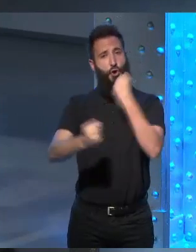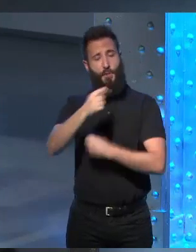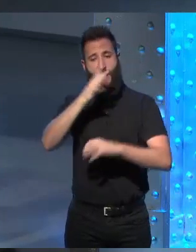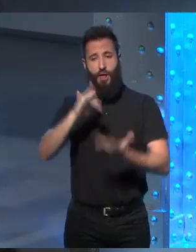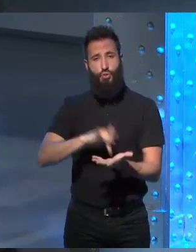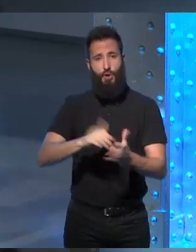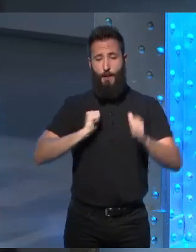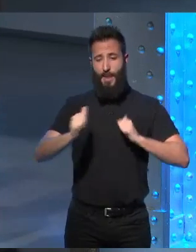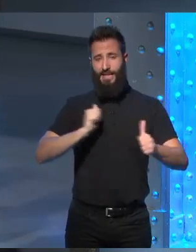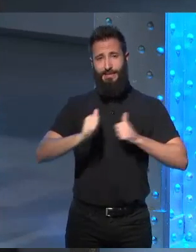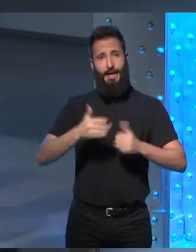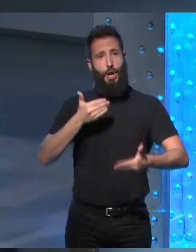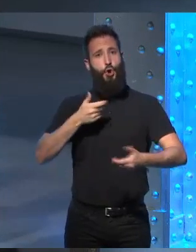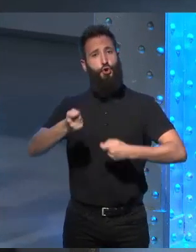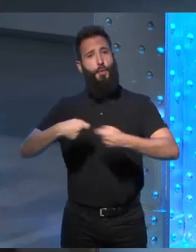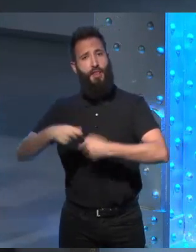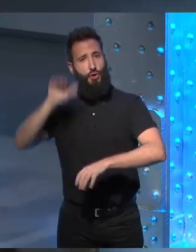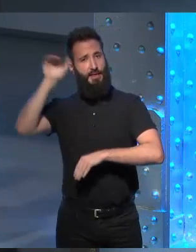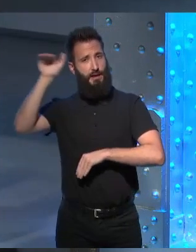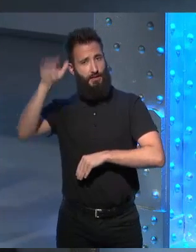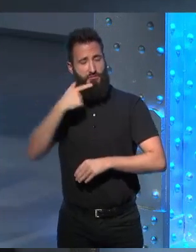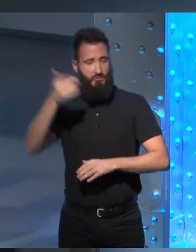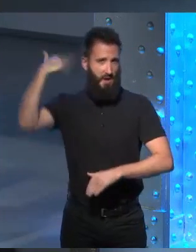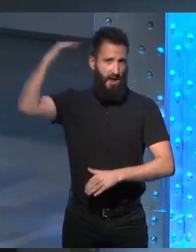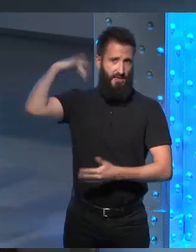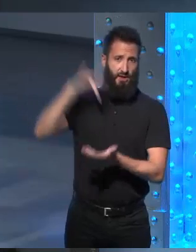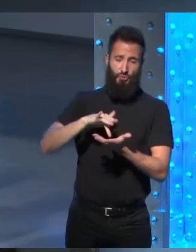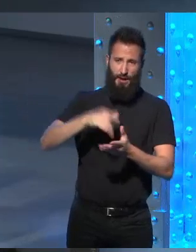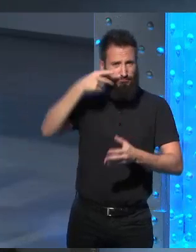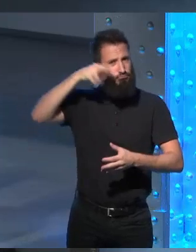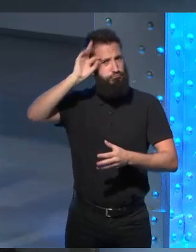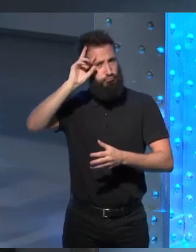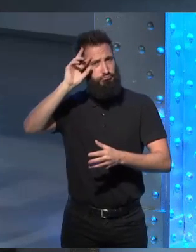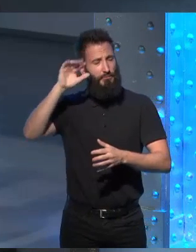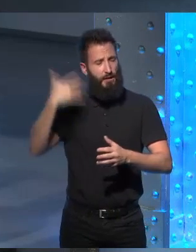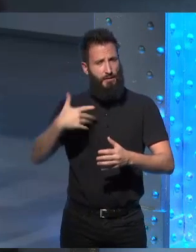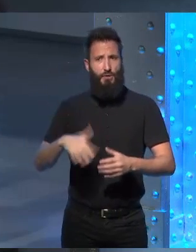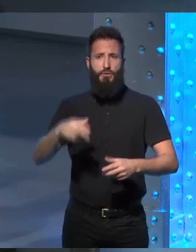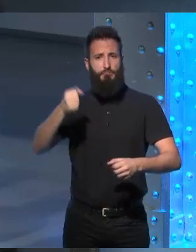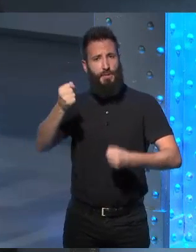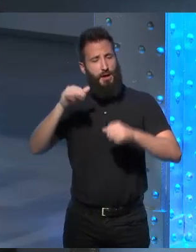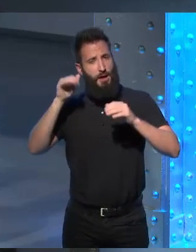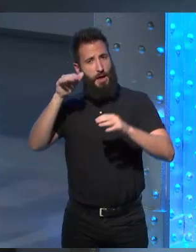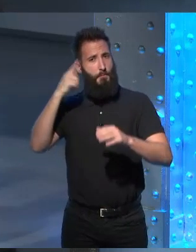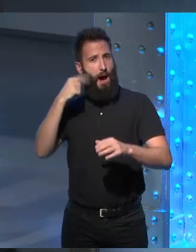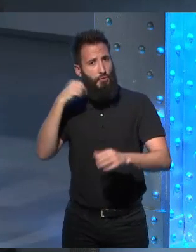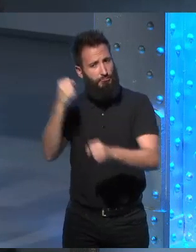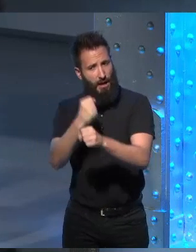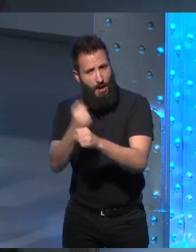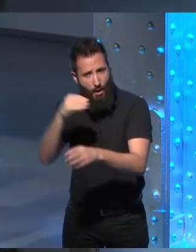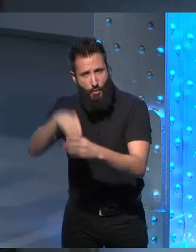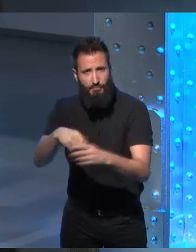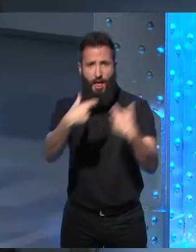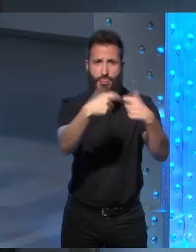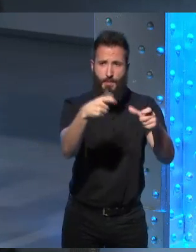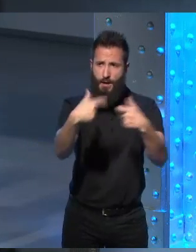Internacional y entonces me especialicé mucho, pues eso, en Comercio Internacional y trabajé años en banca y en departamentos,